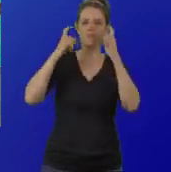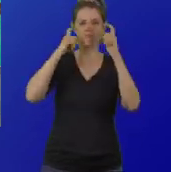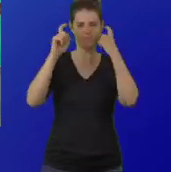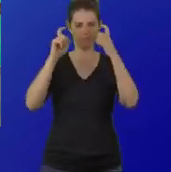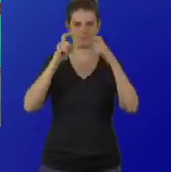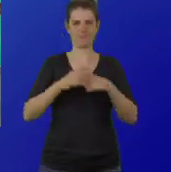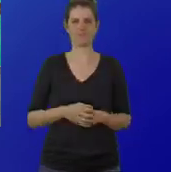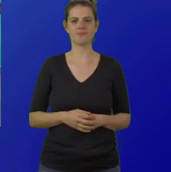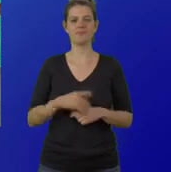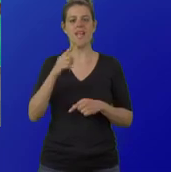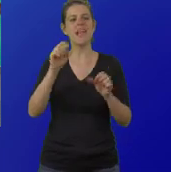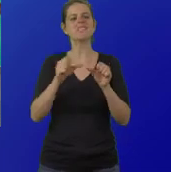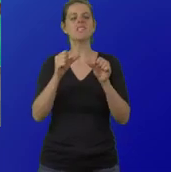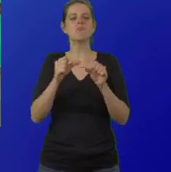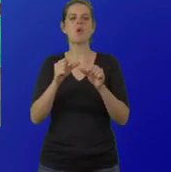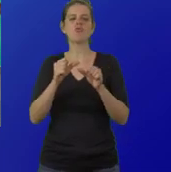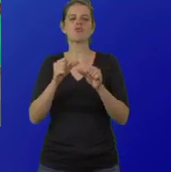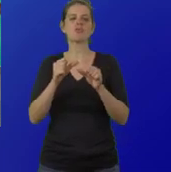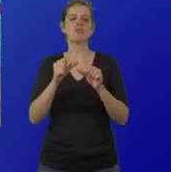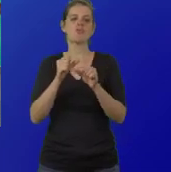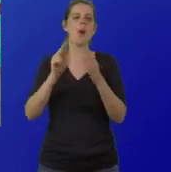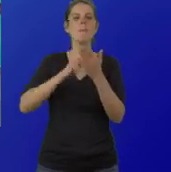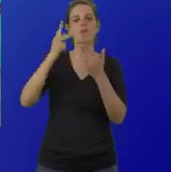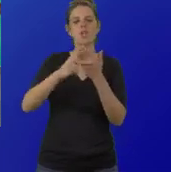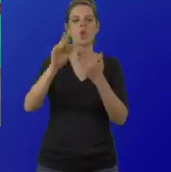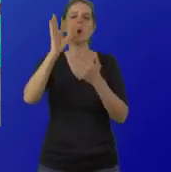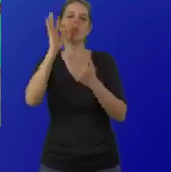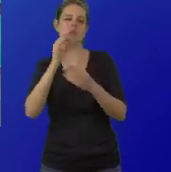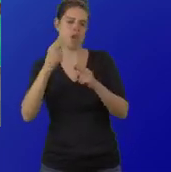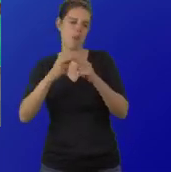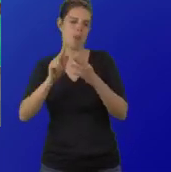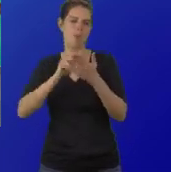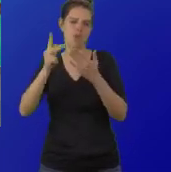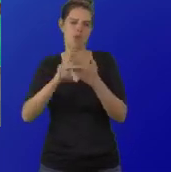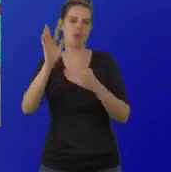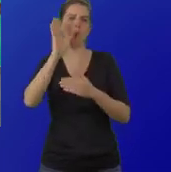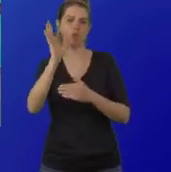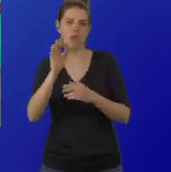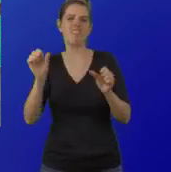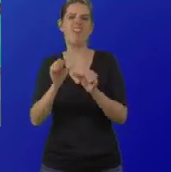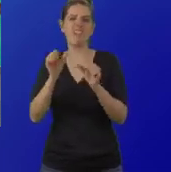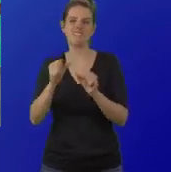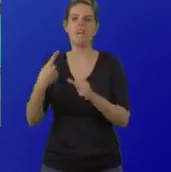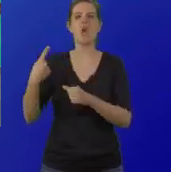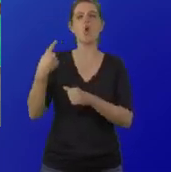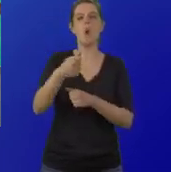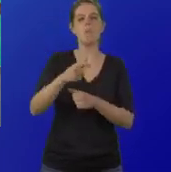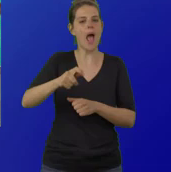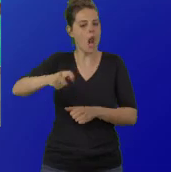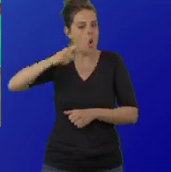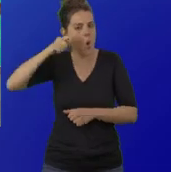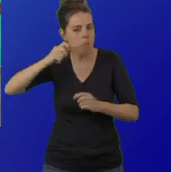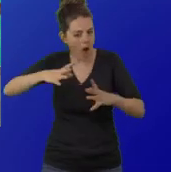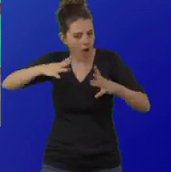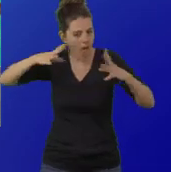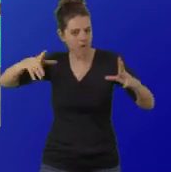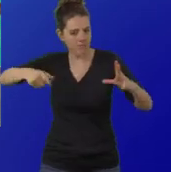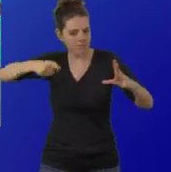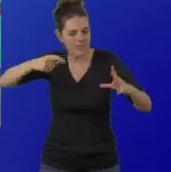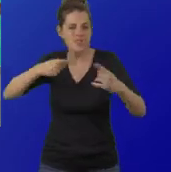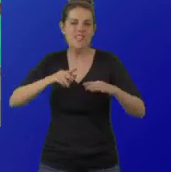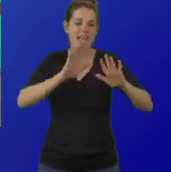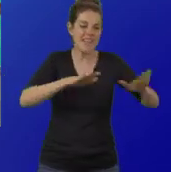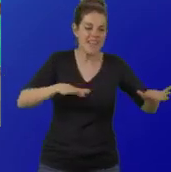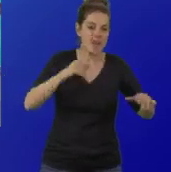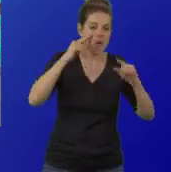a entrar en lo que se llama un PODES, un proyecto de oportunidades, ¿verdad? Y comprar una lupa enorme para que los niños de